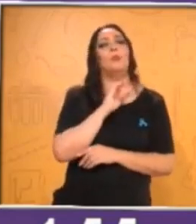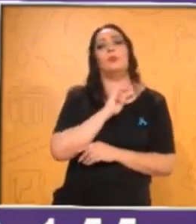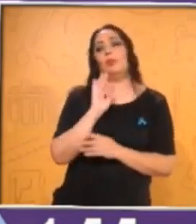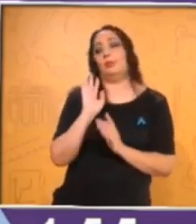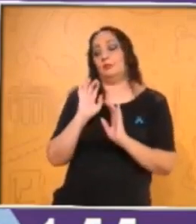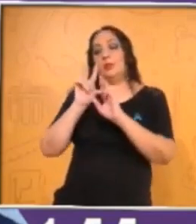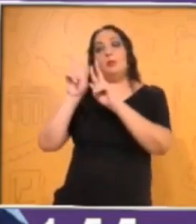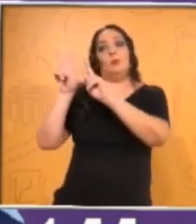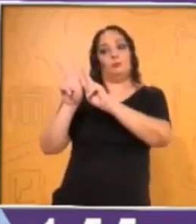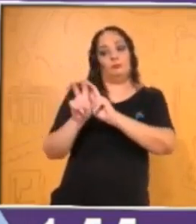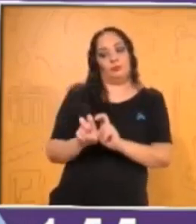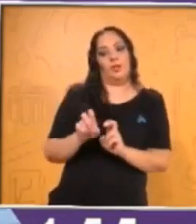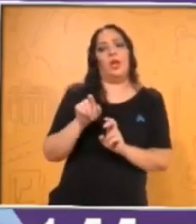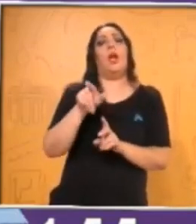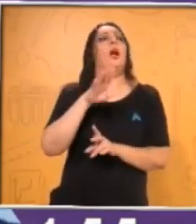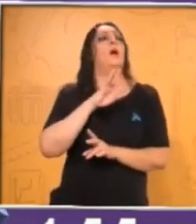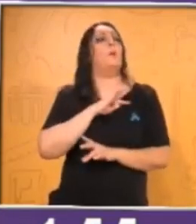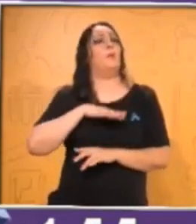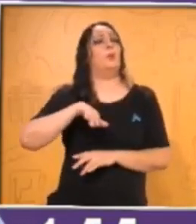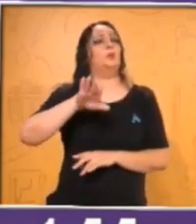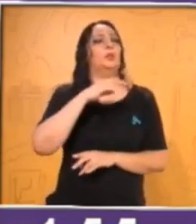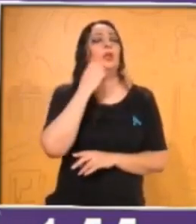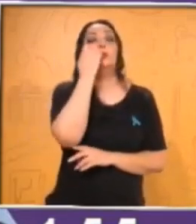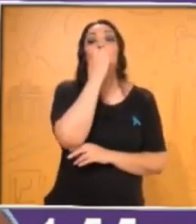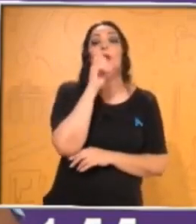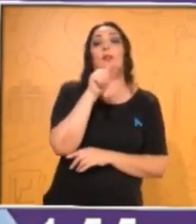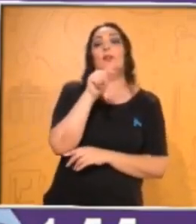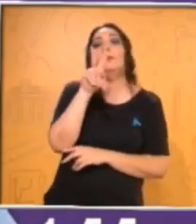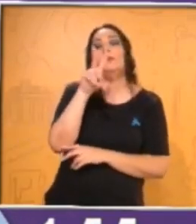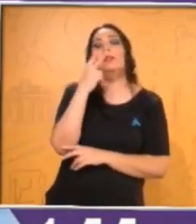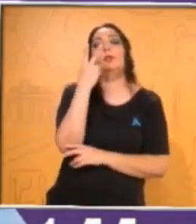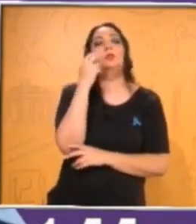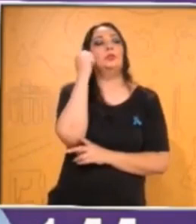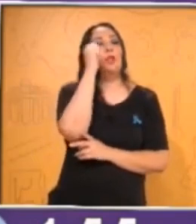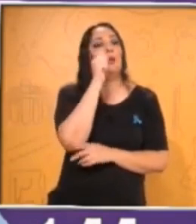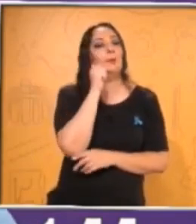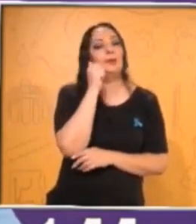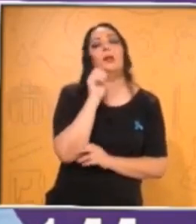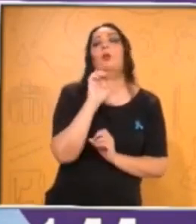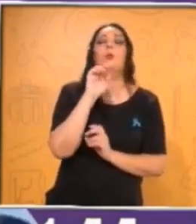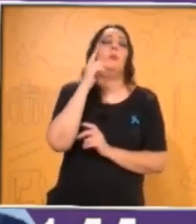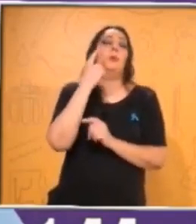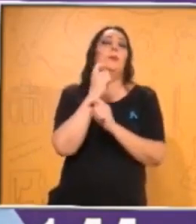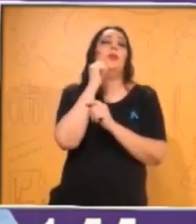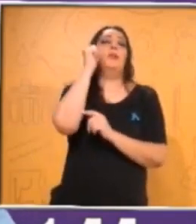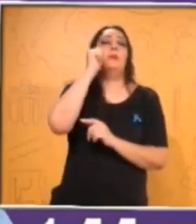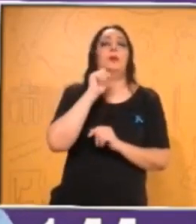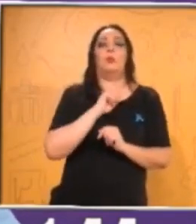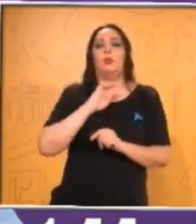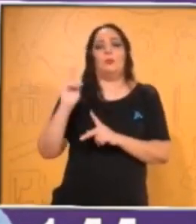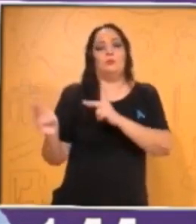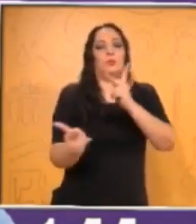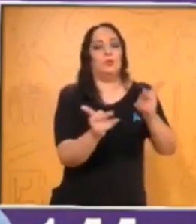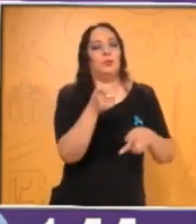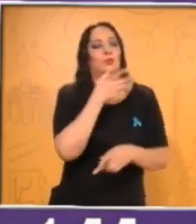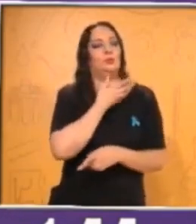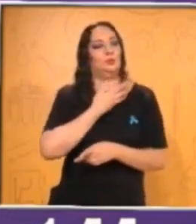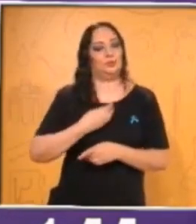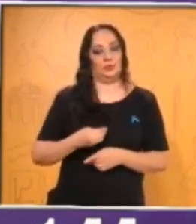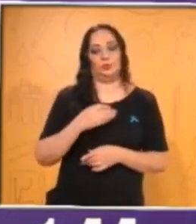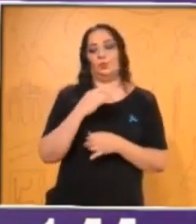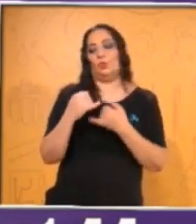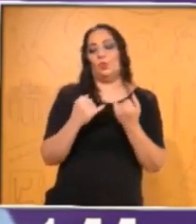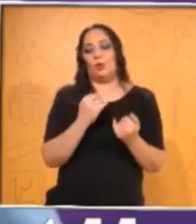aplicación, descárguenla y ahí búsquenlo, Escuela TV, 2 de abril, 1 de abril, y se lo pueden aplicar a sus hijos, pueden jugar en